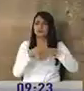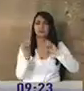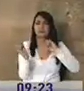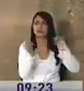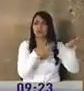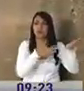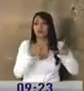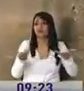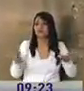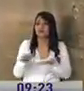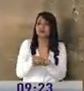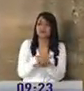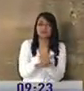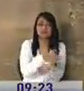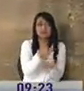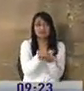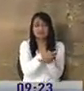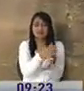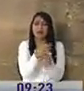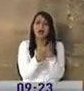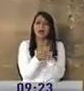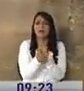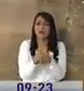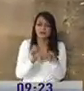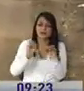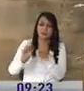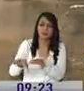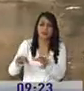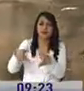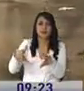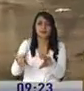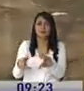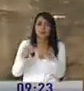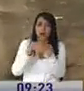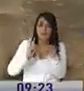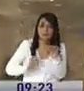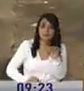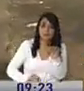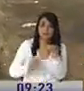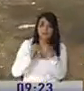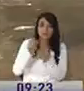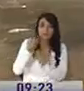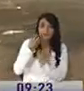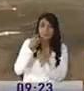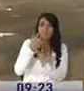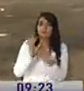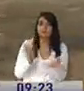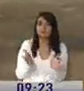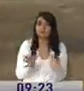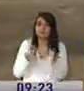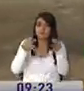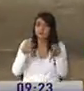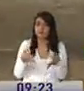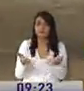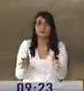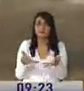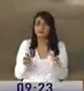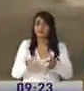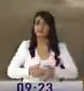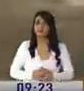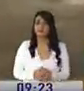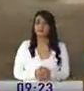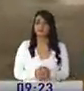esta zona pero no se conoce más detalles no hay mayores eh novedades o mayor